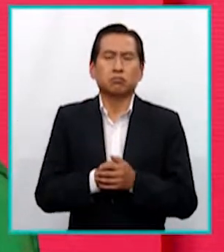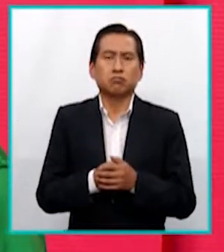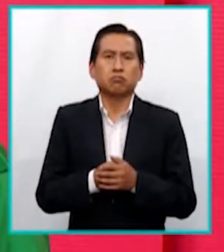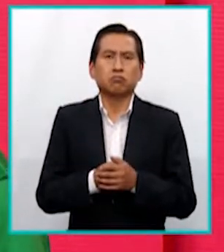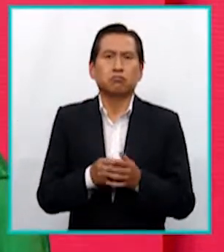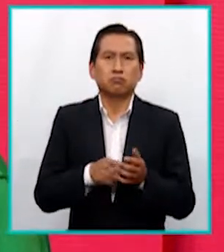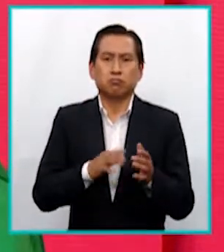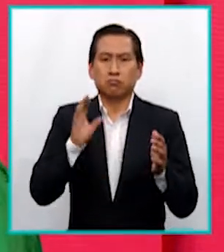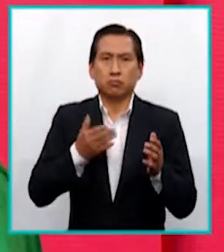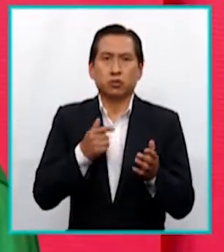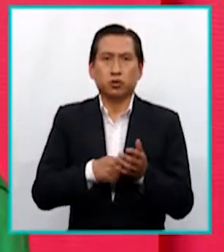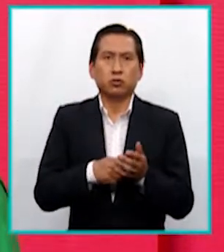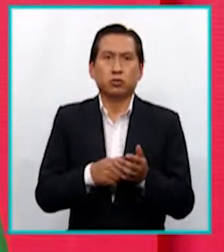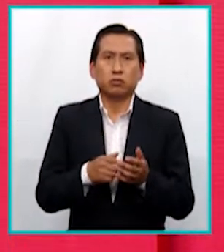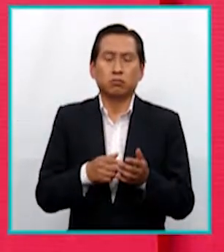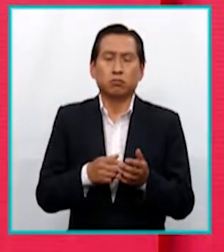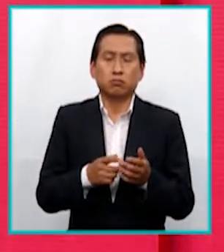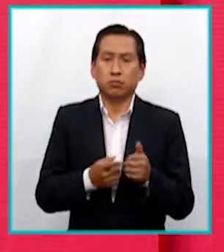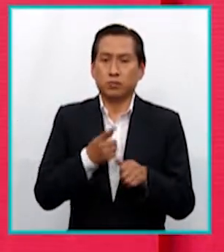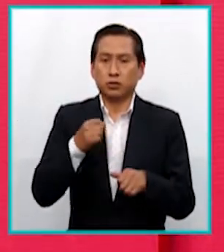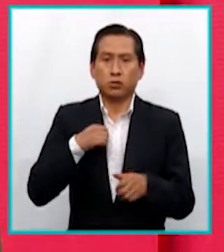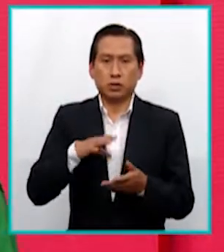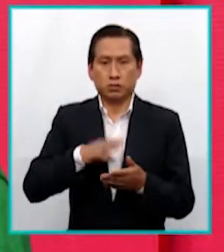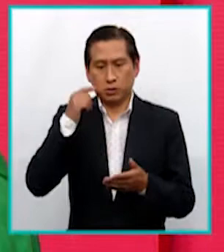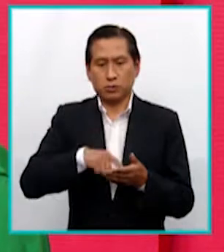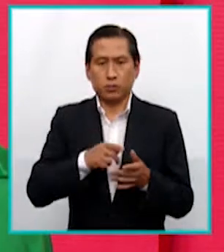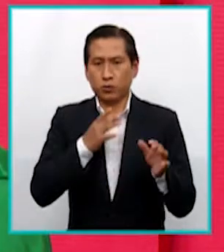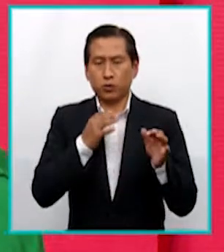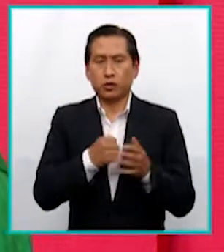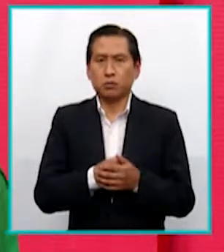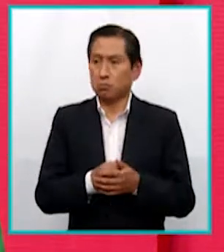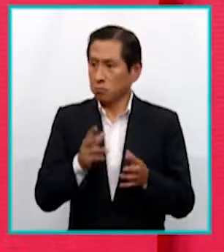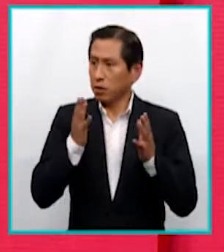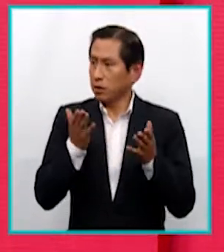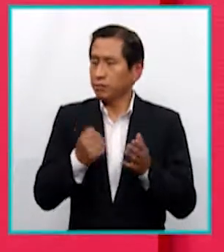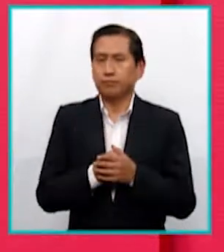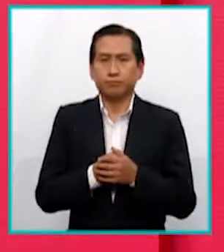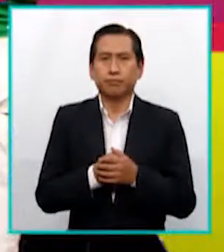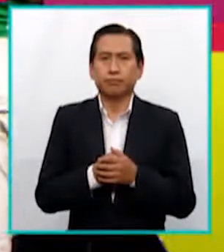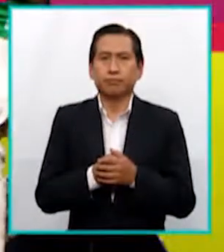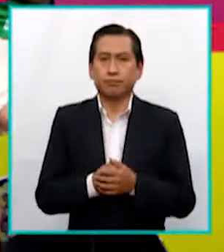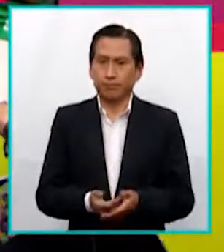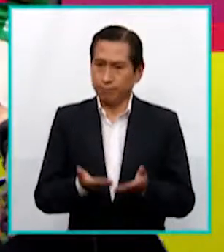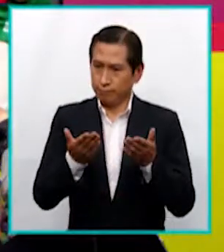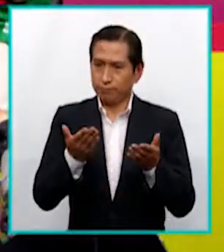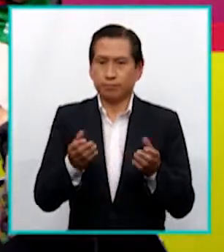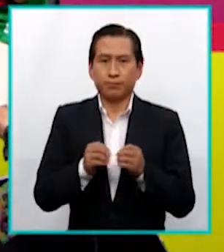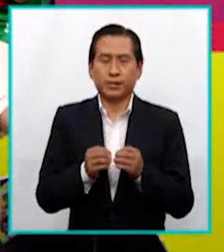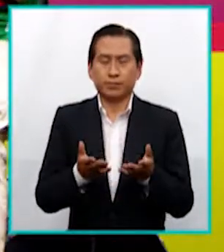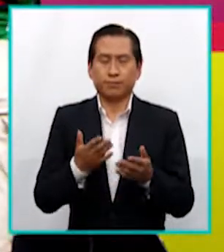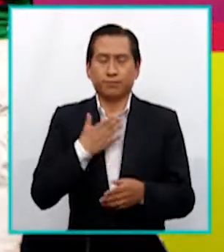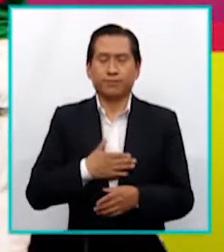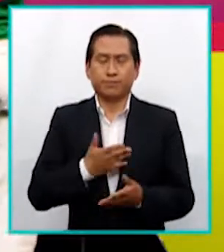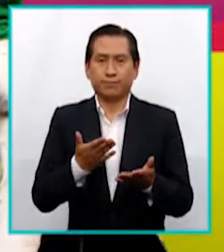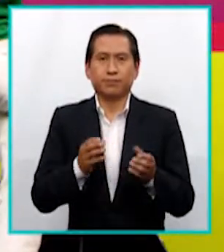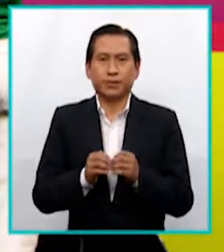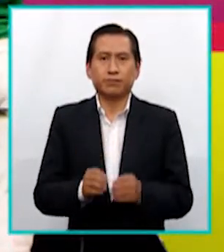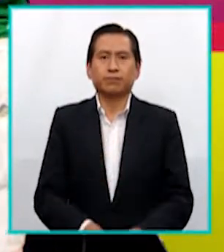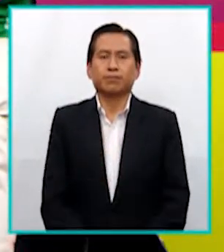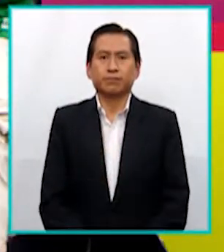una de las canciones que, o sea, la primera que aprendí en esta, ¿no? En esta. A ver, te escuchamos. Sacado de música, por favor, de fondo.